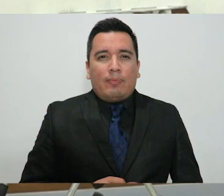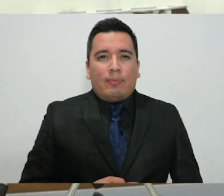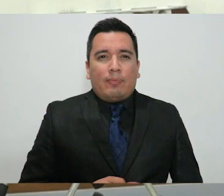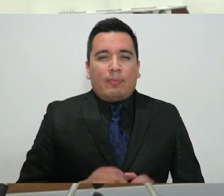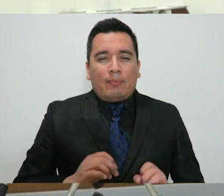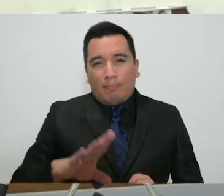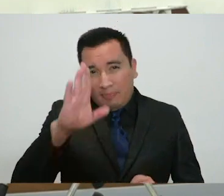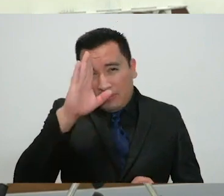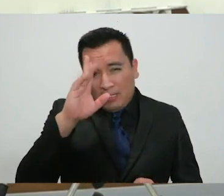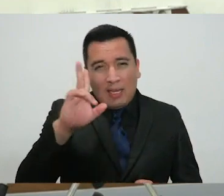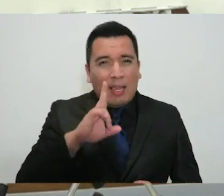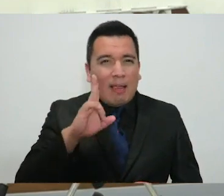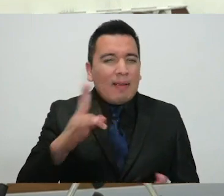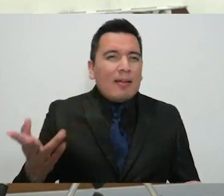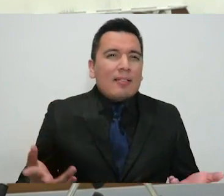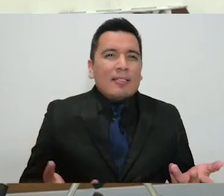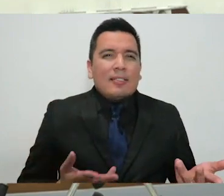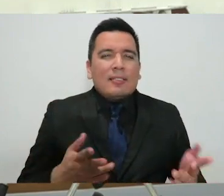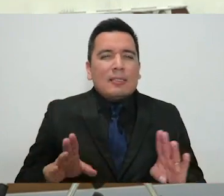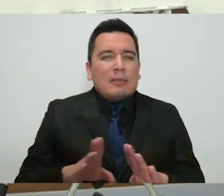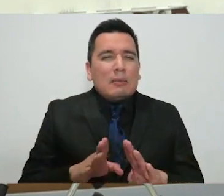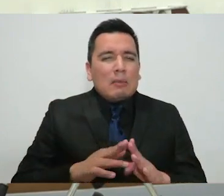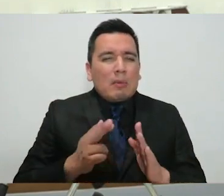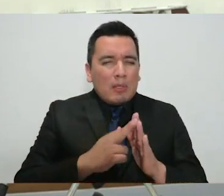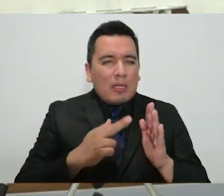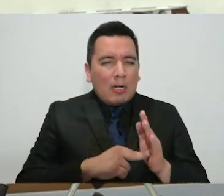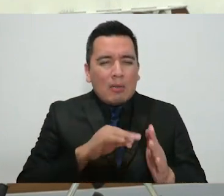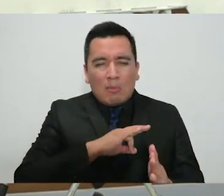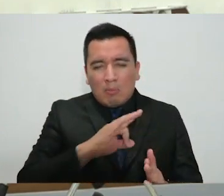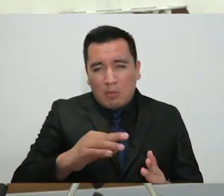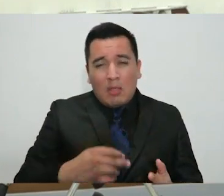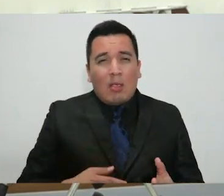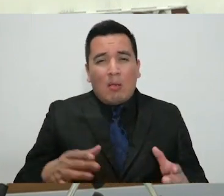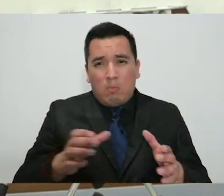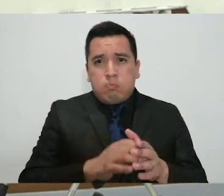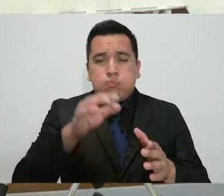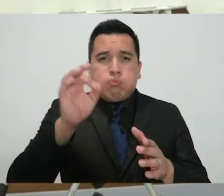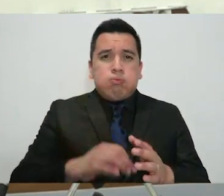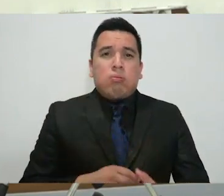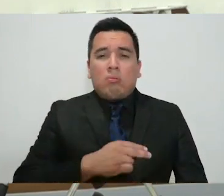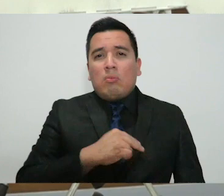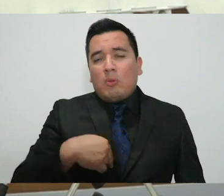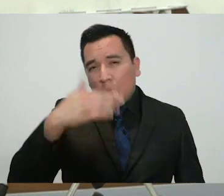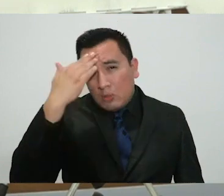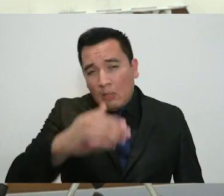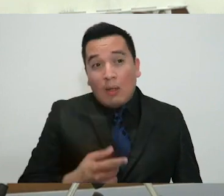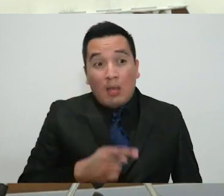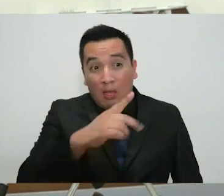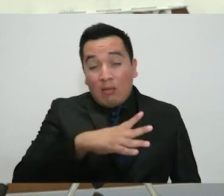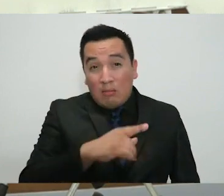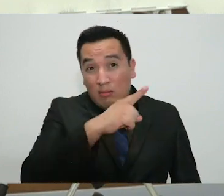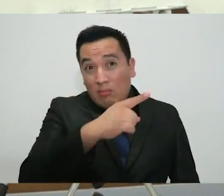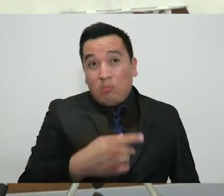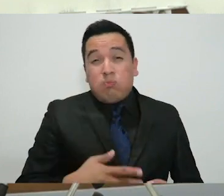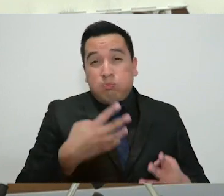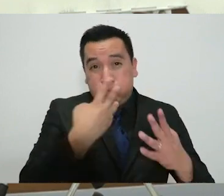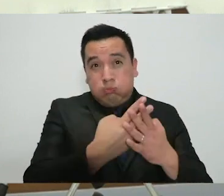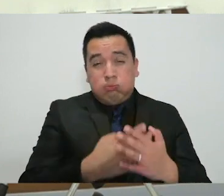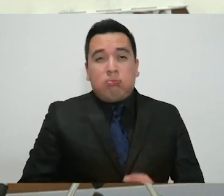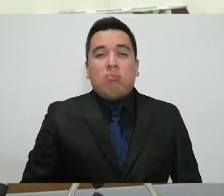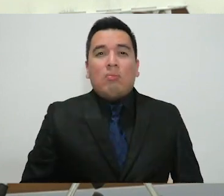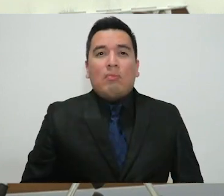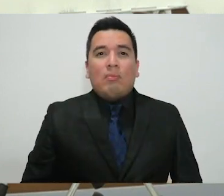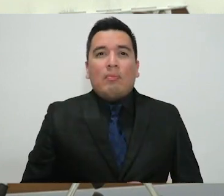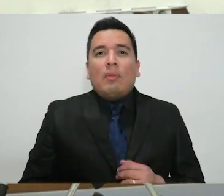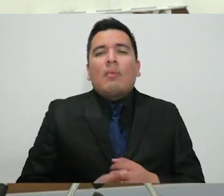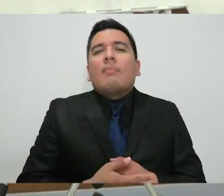bajo qué parámetros participar en las elecciones. Sabemos que hoy quienes están privados de su libertad lo están